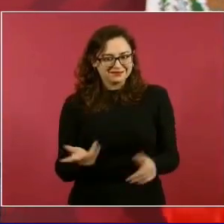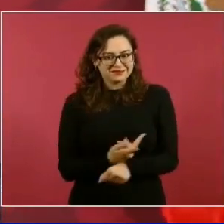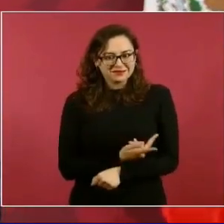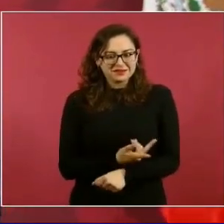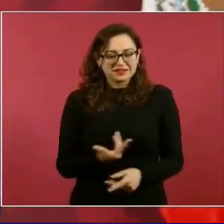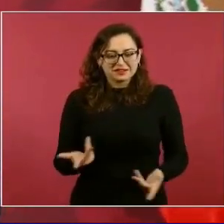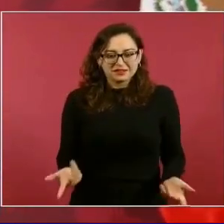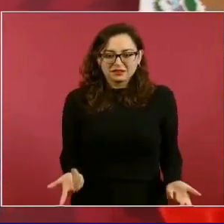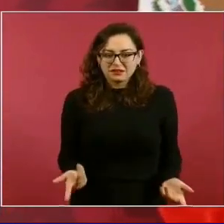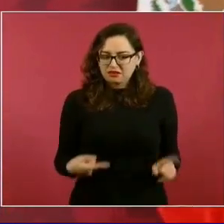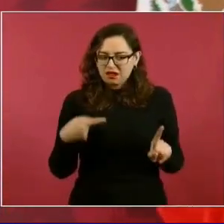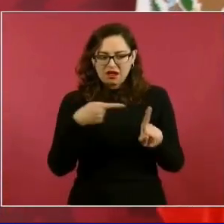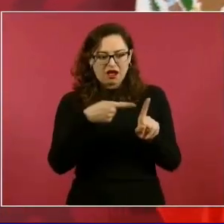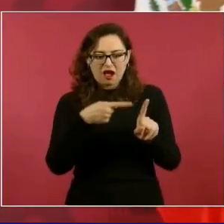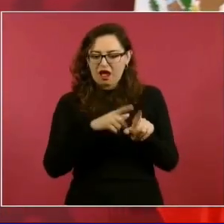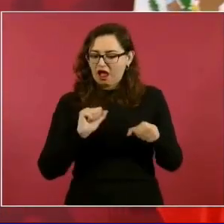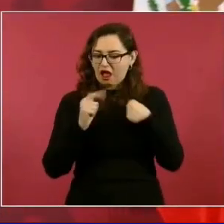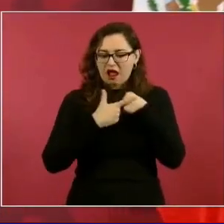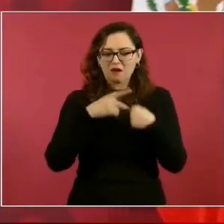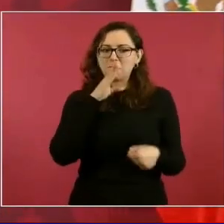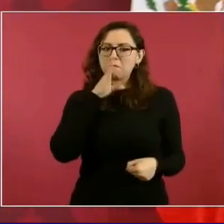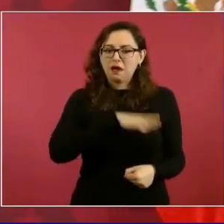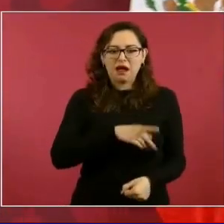una revisión